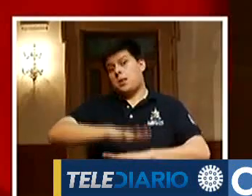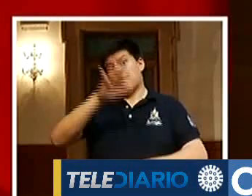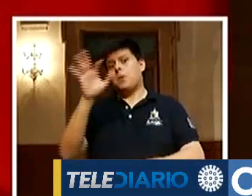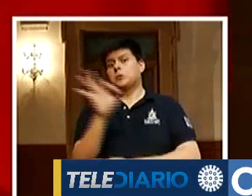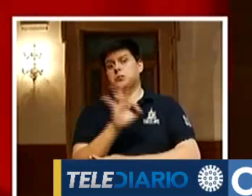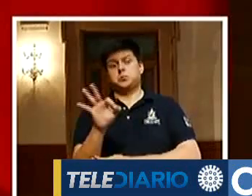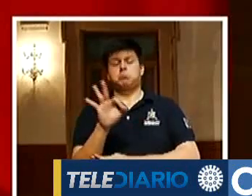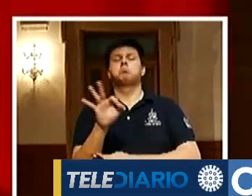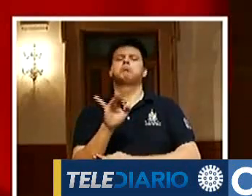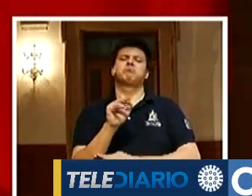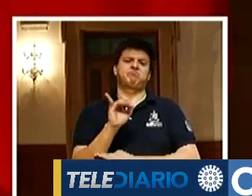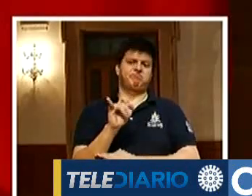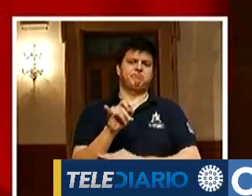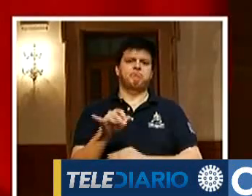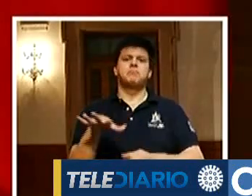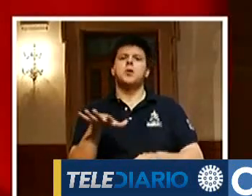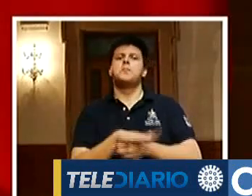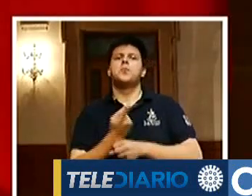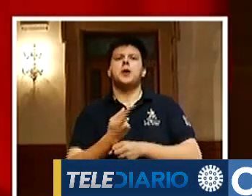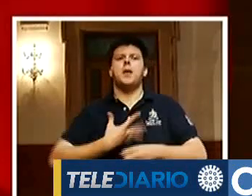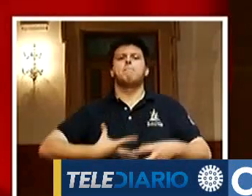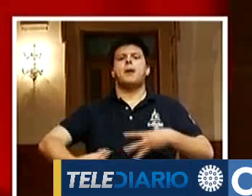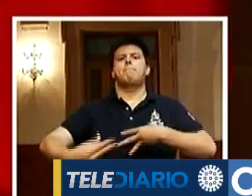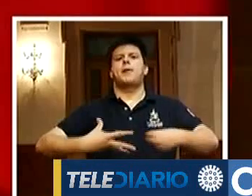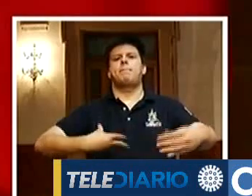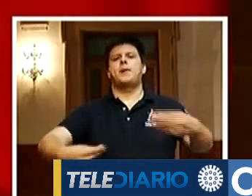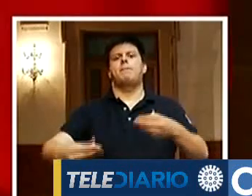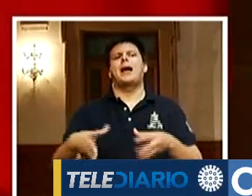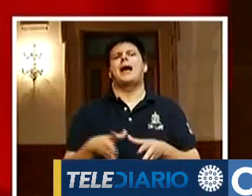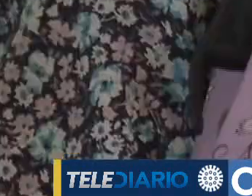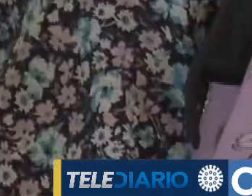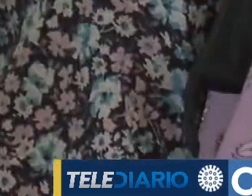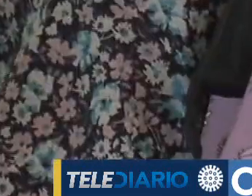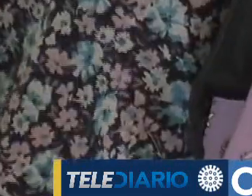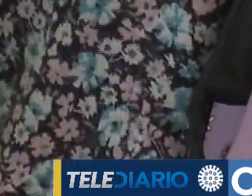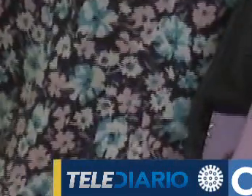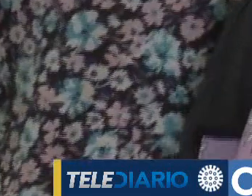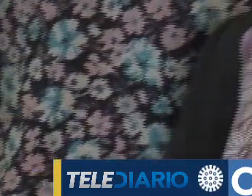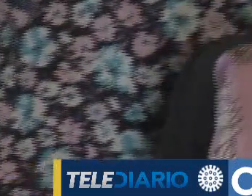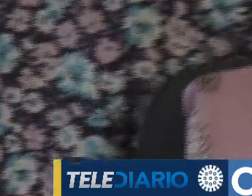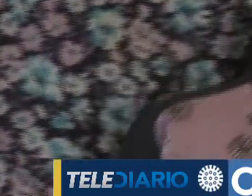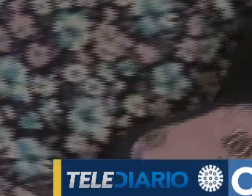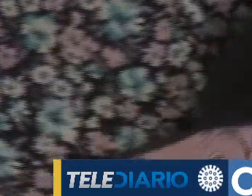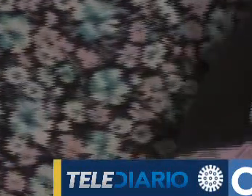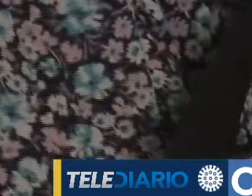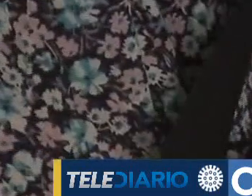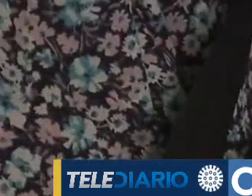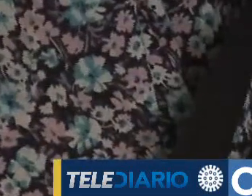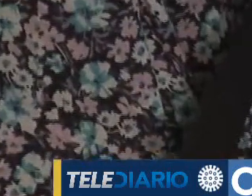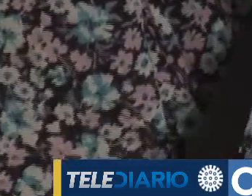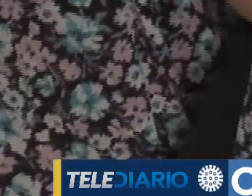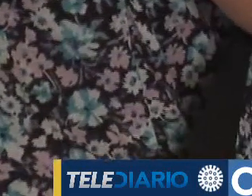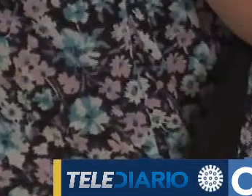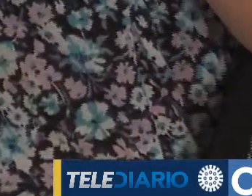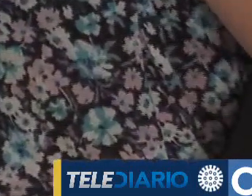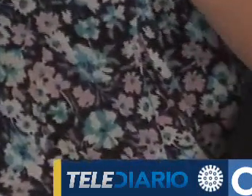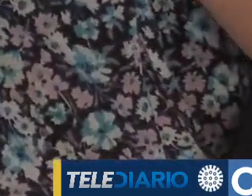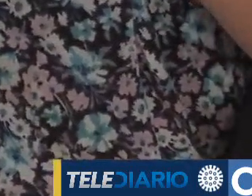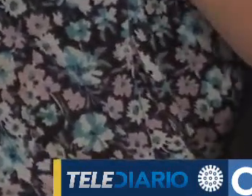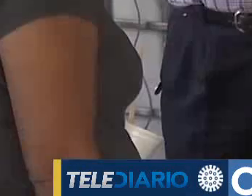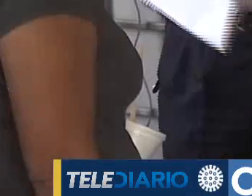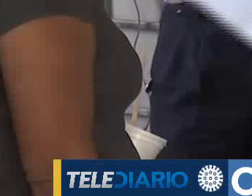posible, porque la transmisión comunitaria está muy acelerada. Actualmente se mantiene en estudio posibles